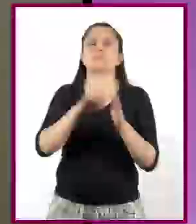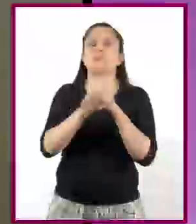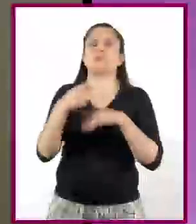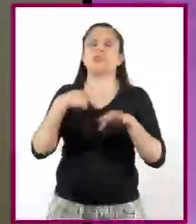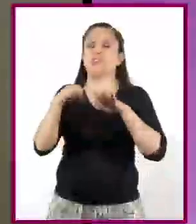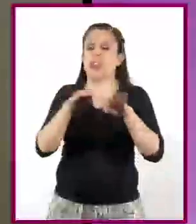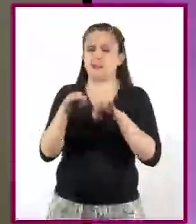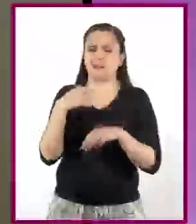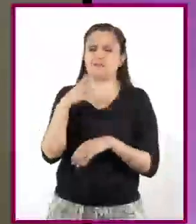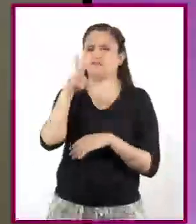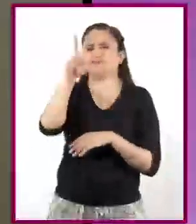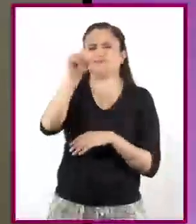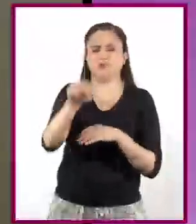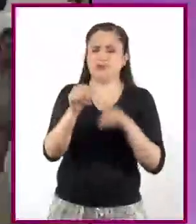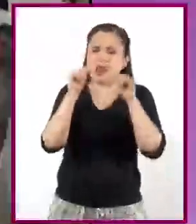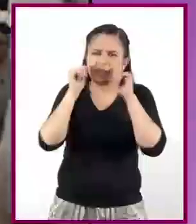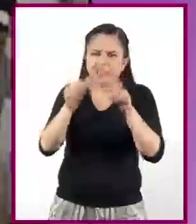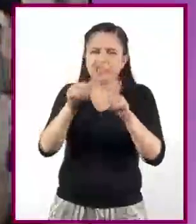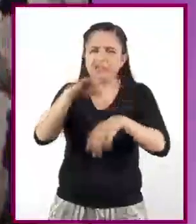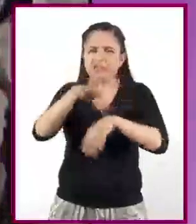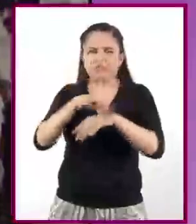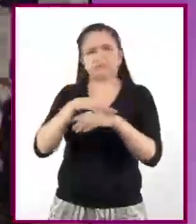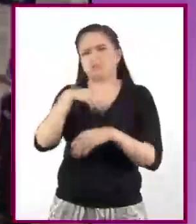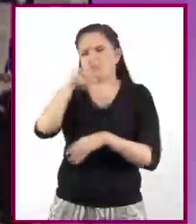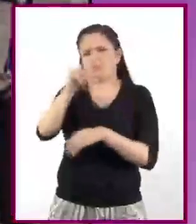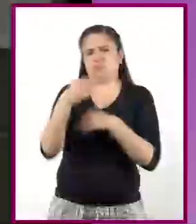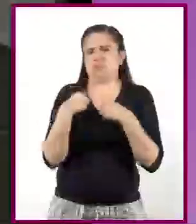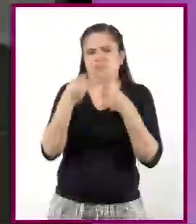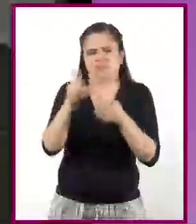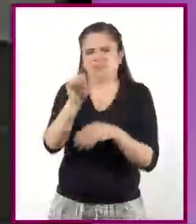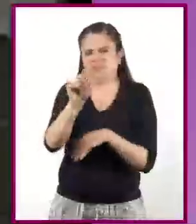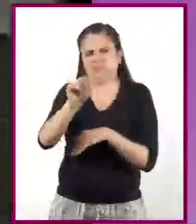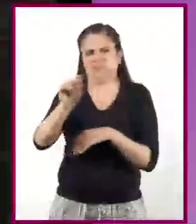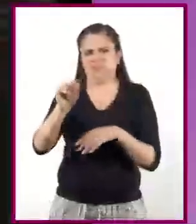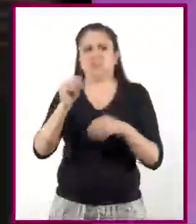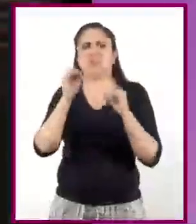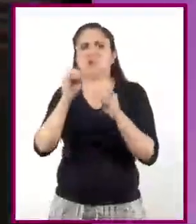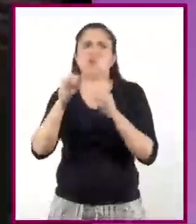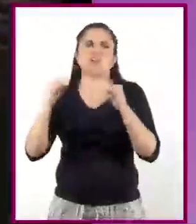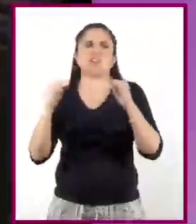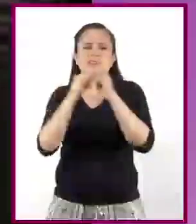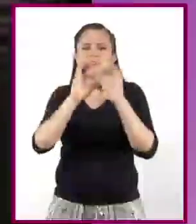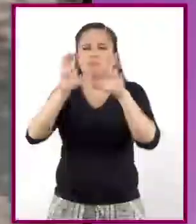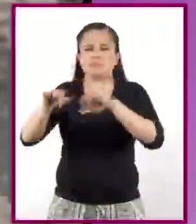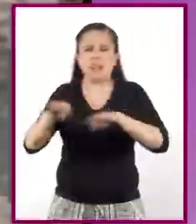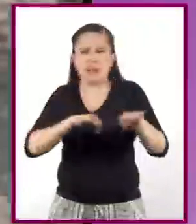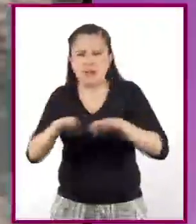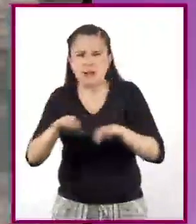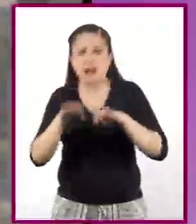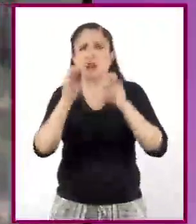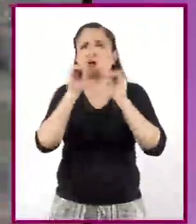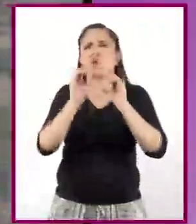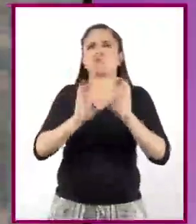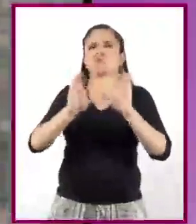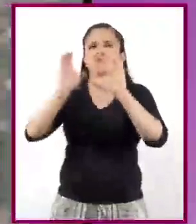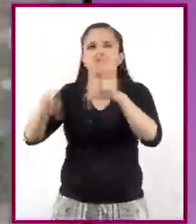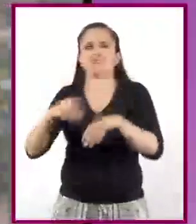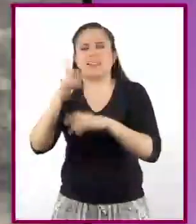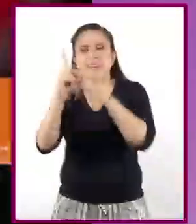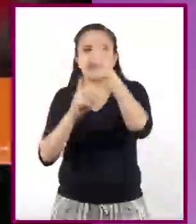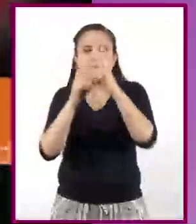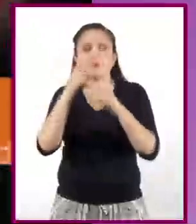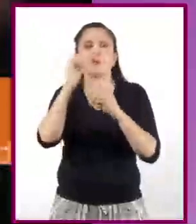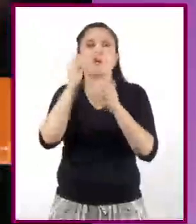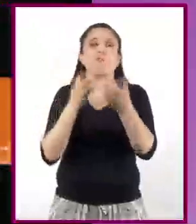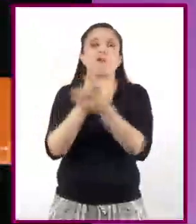empleo, prestar atención médica, tener acceso a servicios, formar parte de instituciones educativas o ingresar a un centro deportivo a partir de